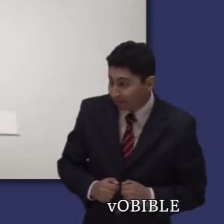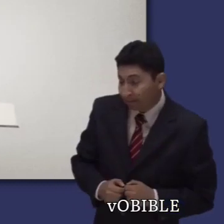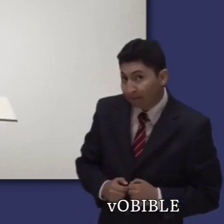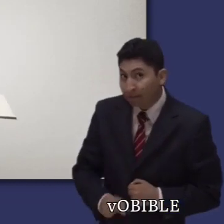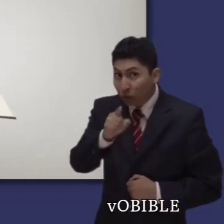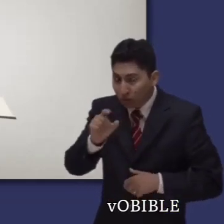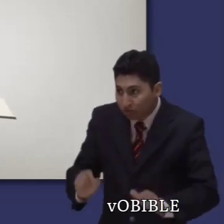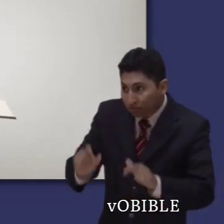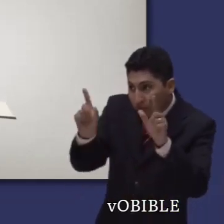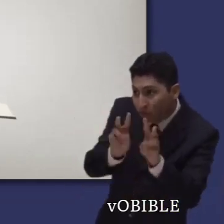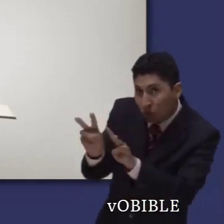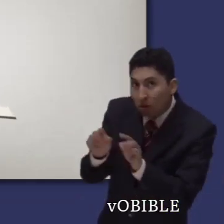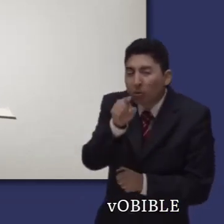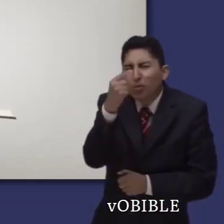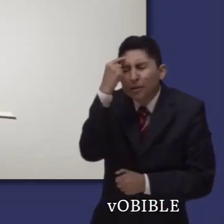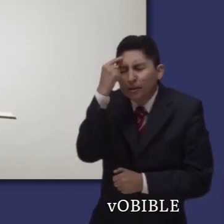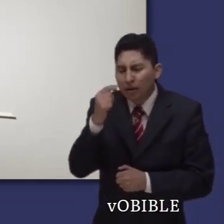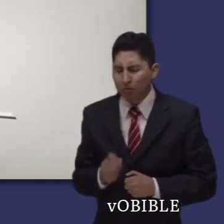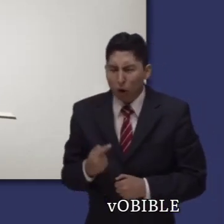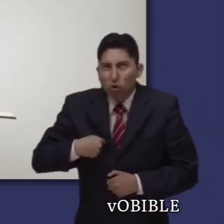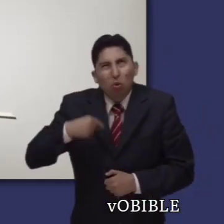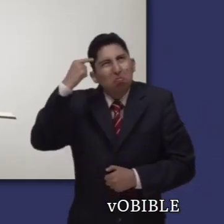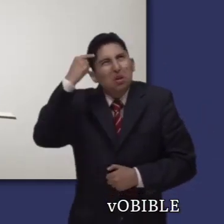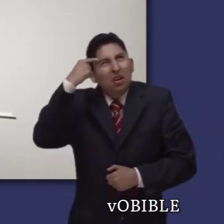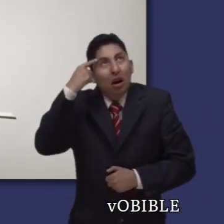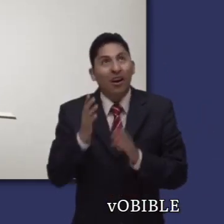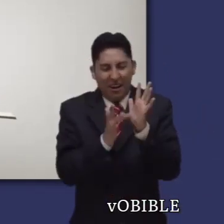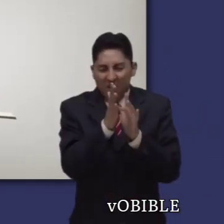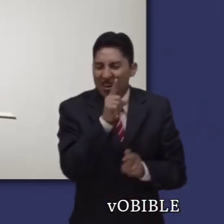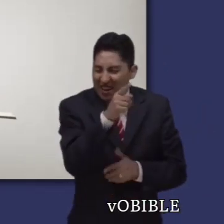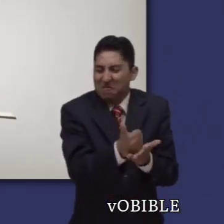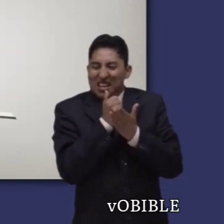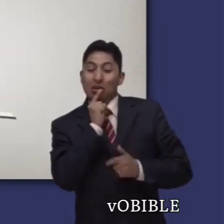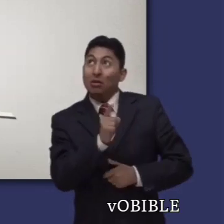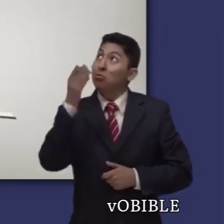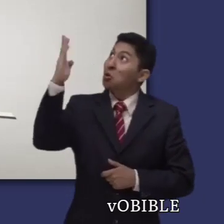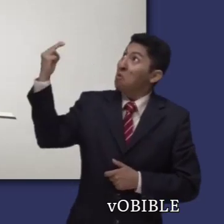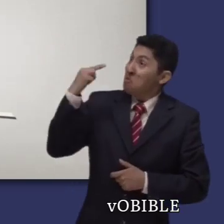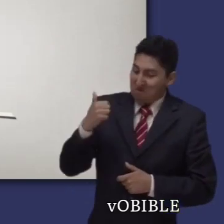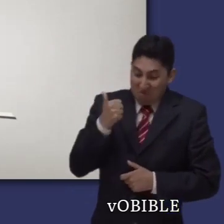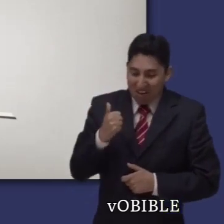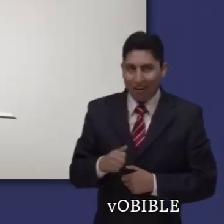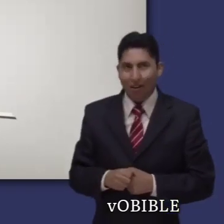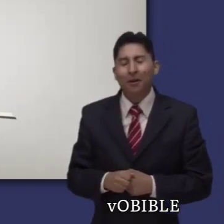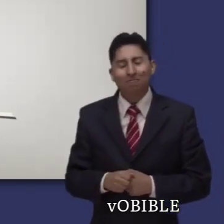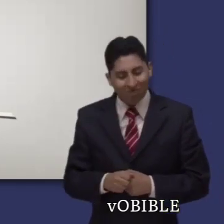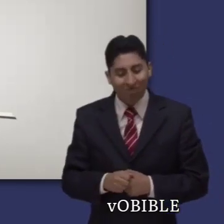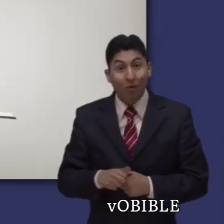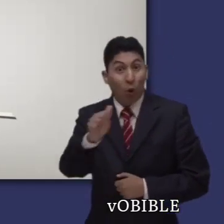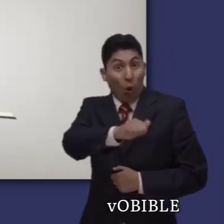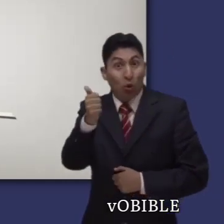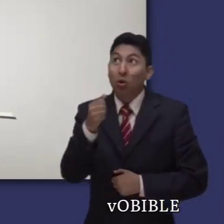Cuando lea la carta a los Gálatas, fíjese en que los cristianos solo pueden ser considerados justos gracias a su fe, en que